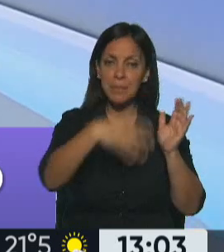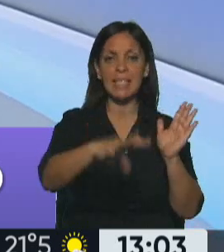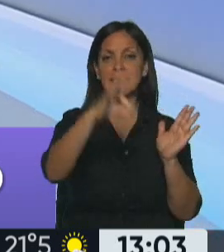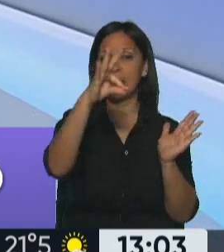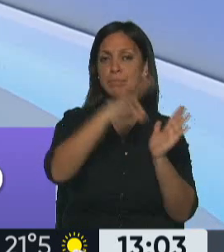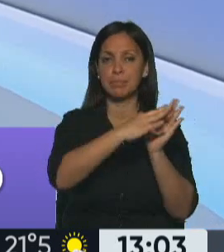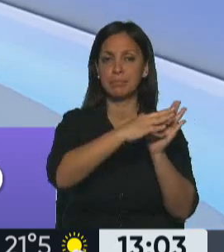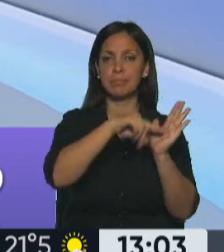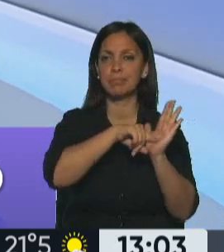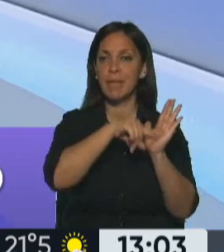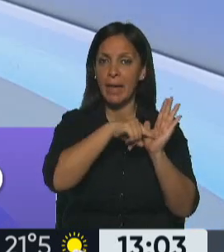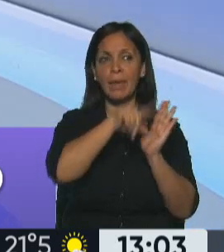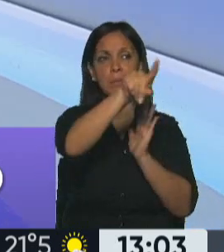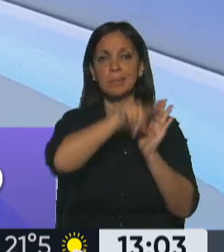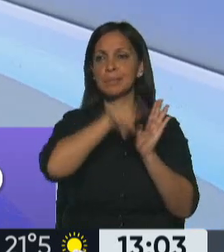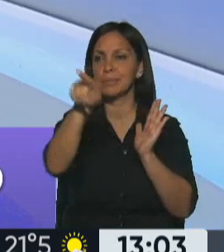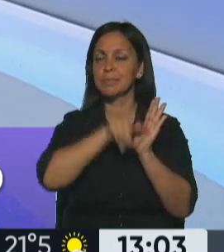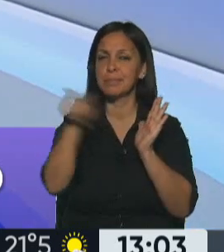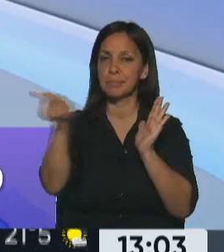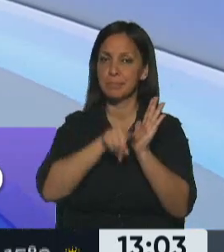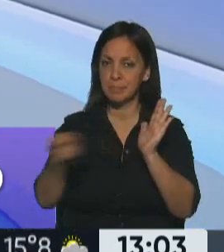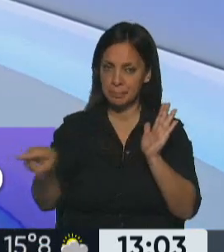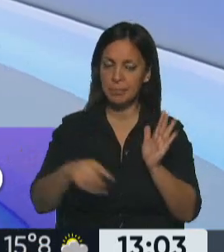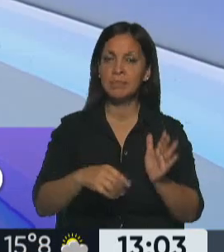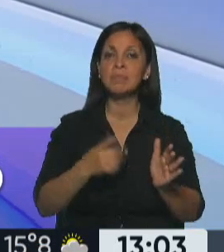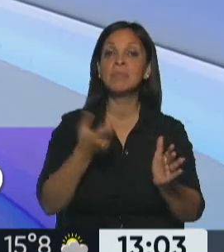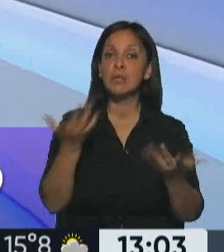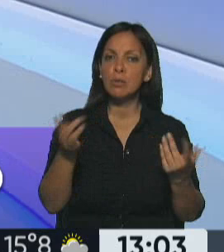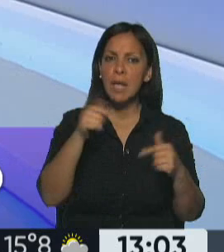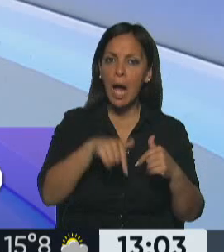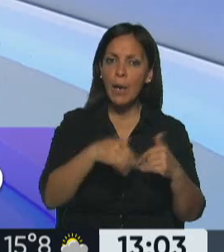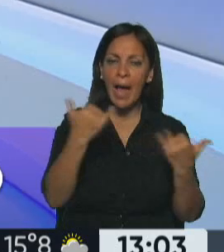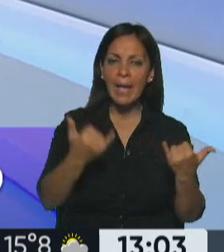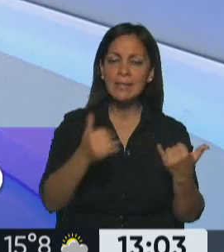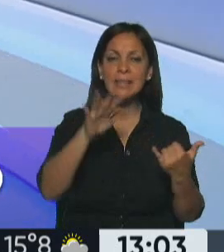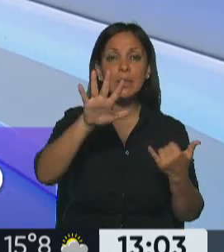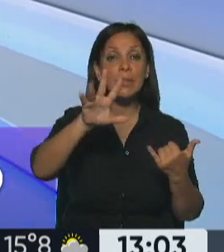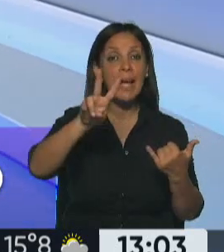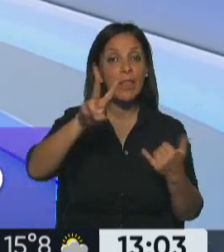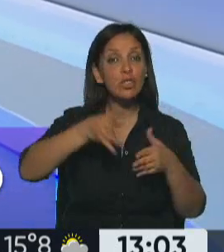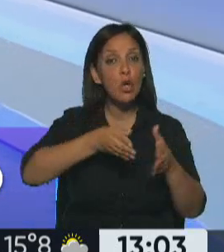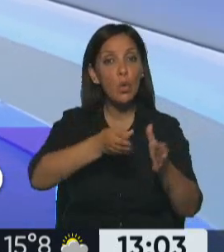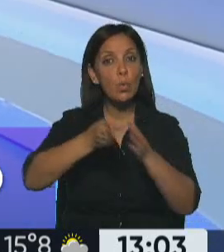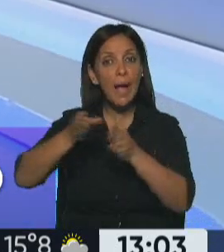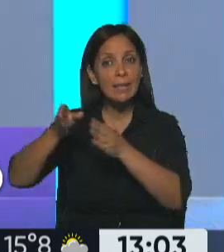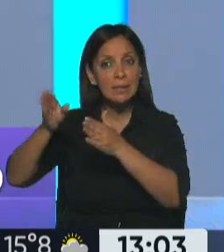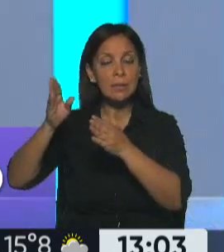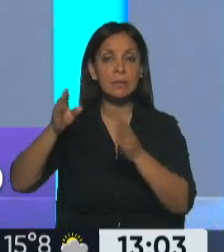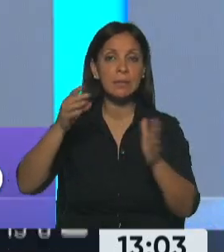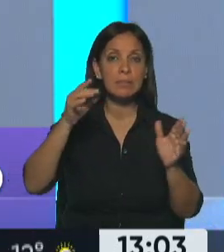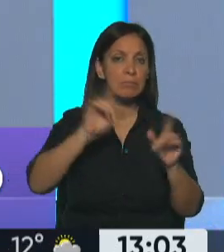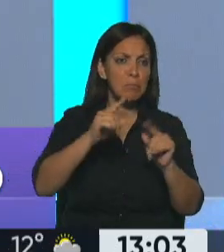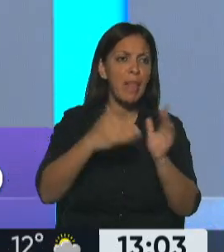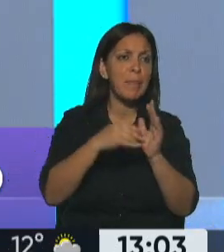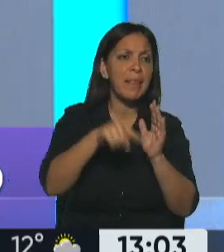buenos aes centralistas no y este tema de tener 52 rutas que no pasan por Buenos